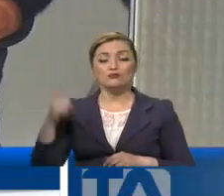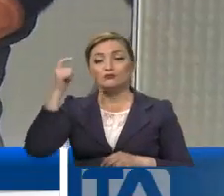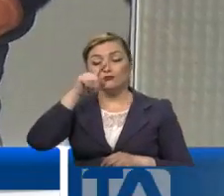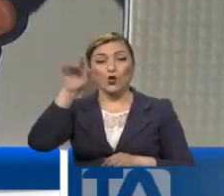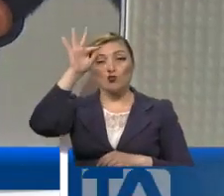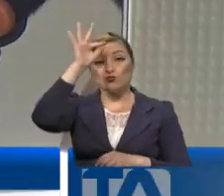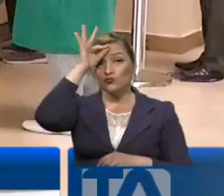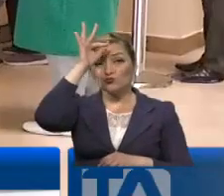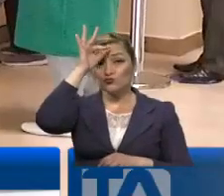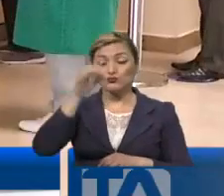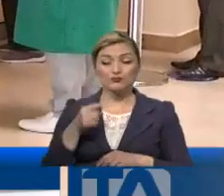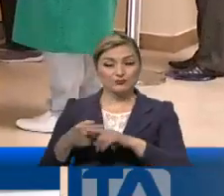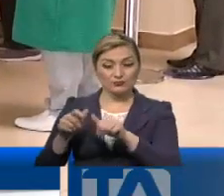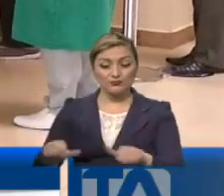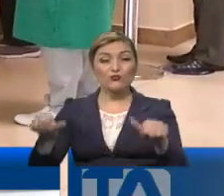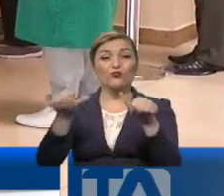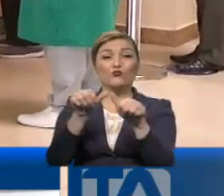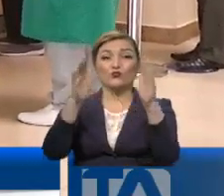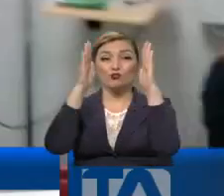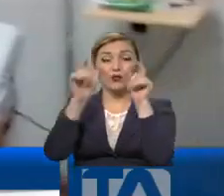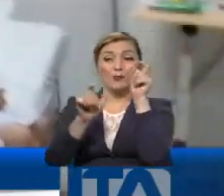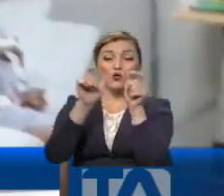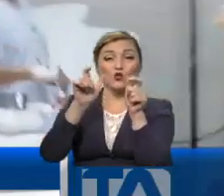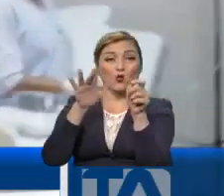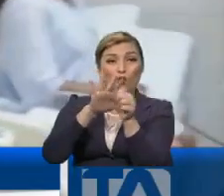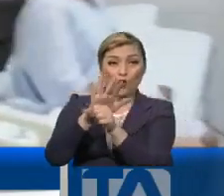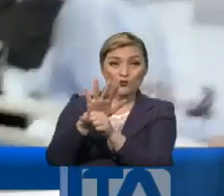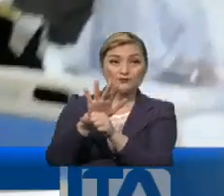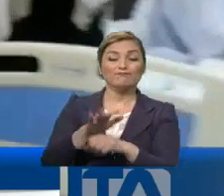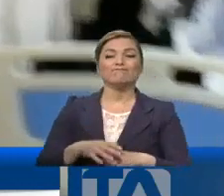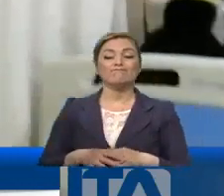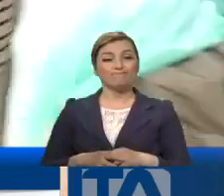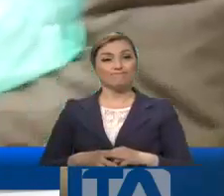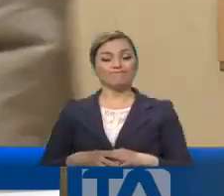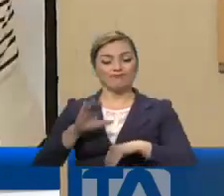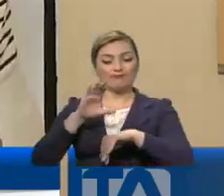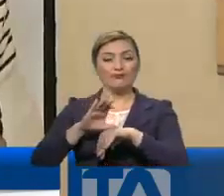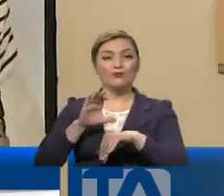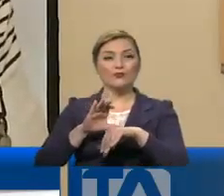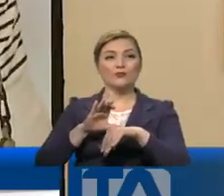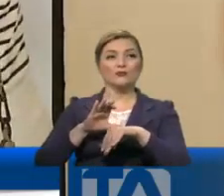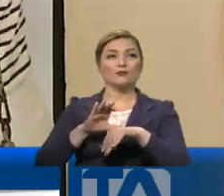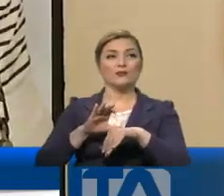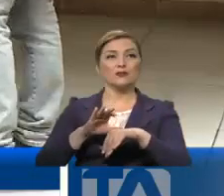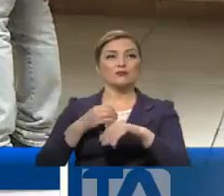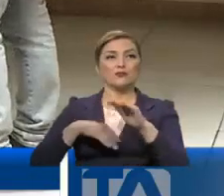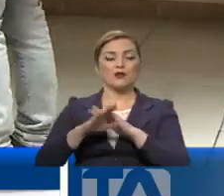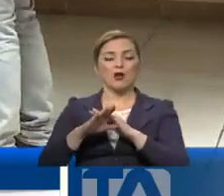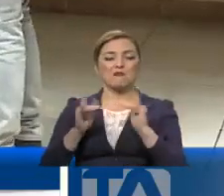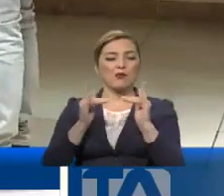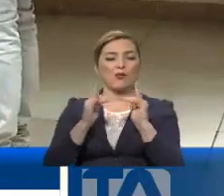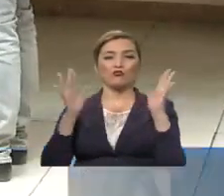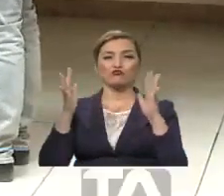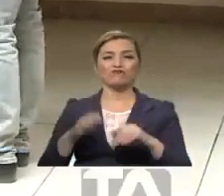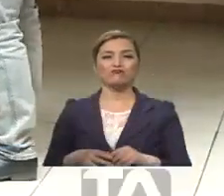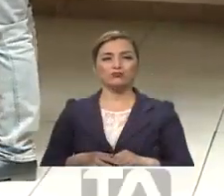de que el hospital habilitó otra área de atención a pacientes con COVID-19, el centro sobrepasó su capacidad. En